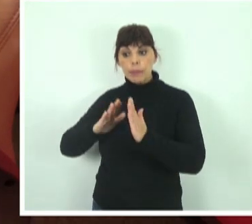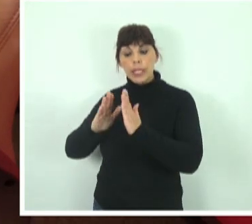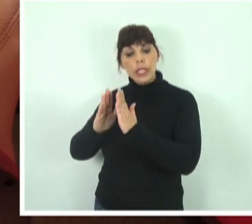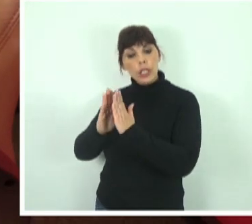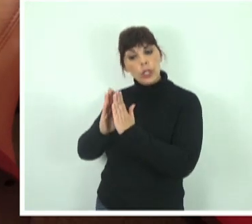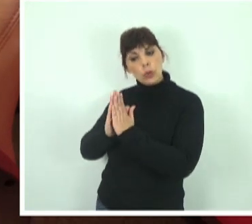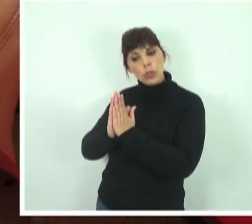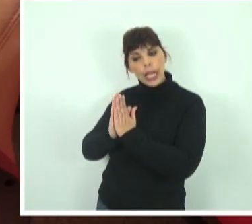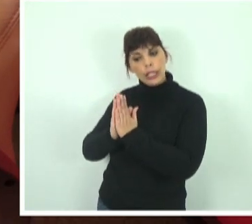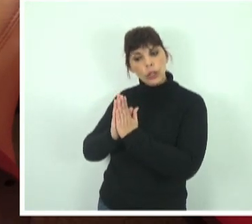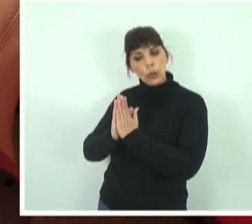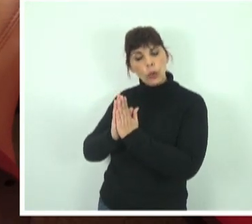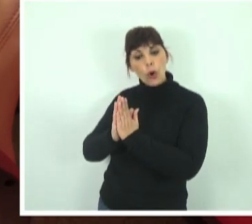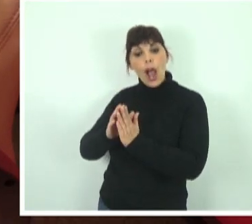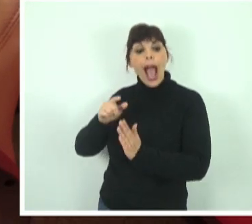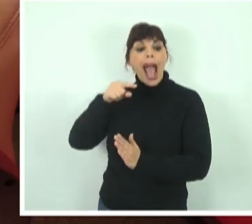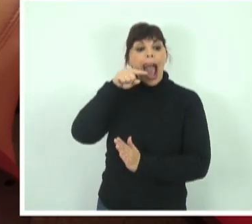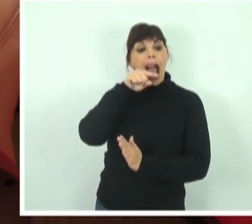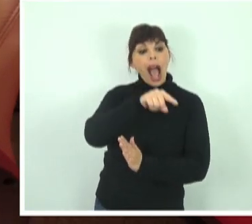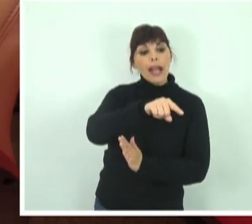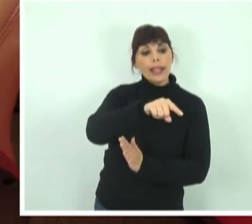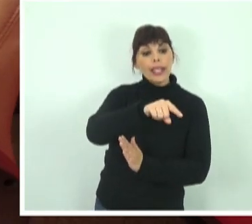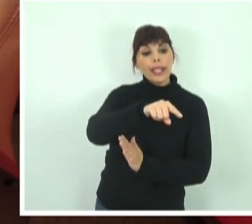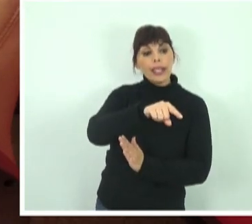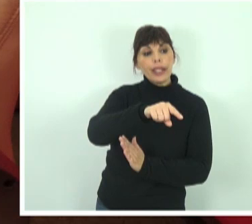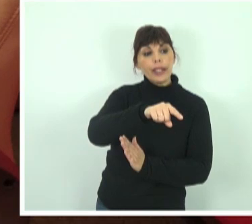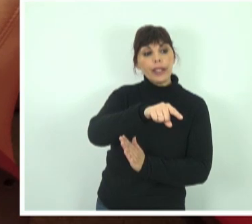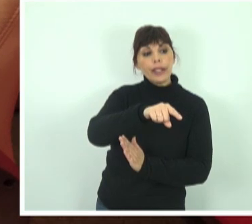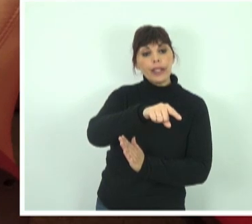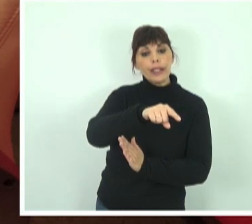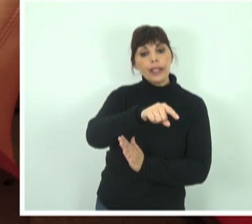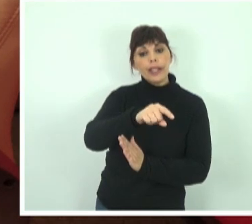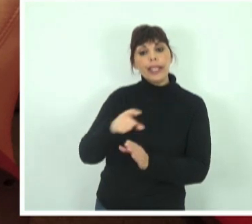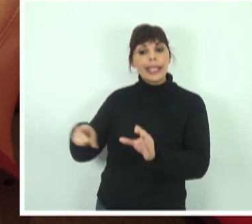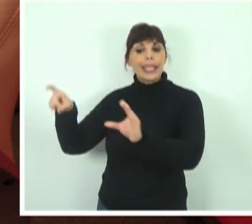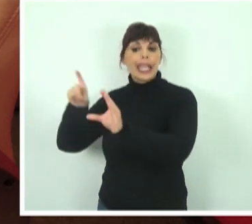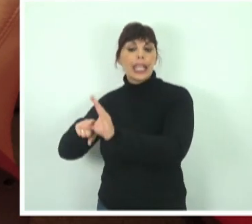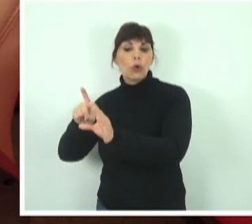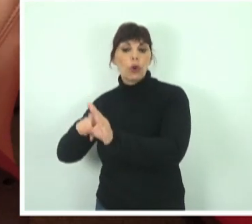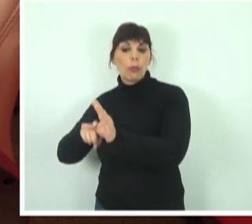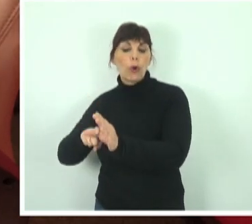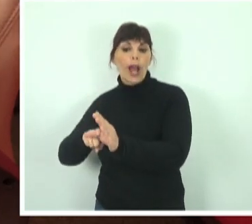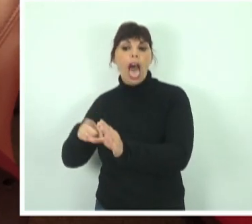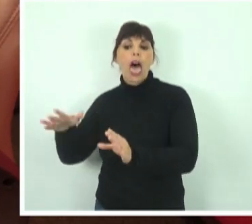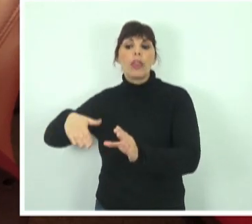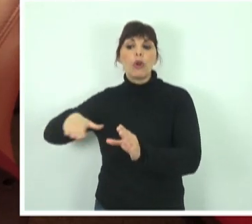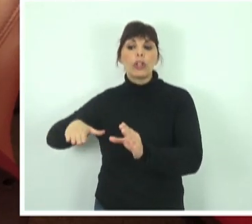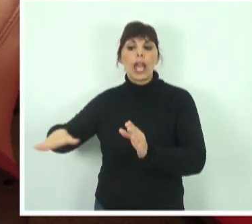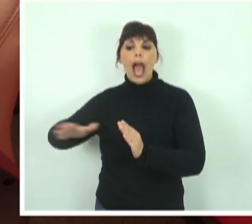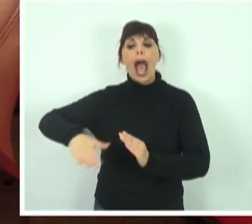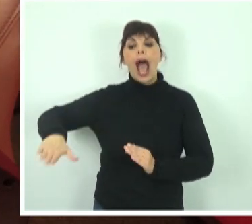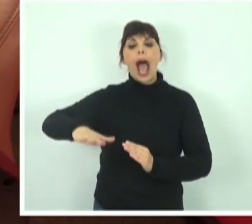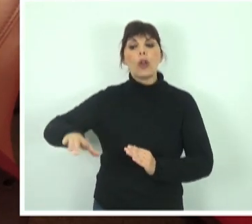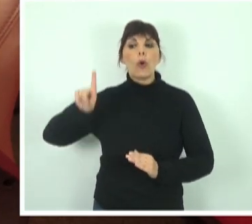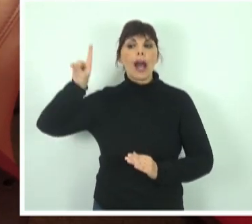Él te incorpora, Él te acerca al lugar que Él ha previsto para ti. Algunos dirán, pastor,